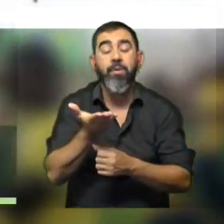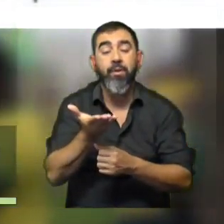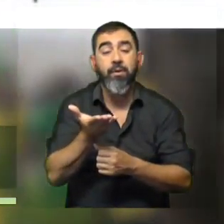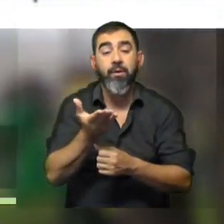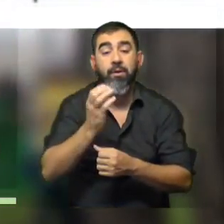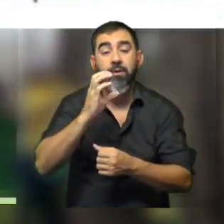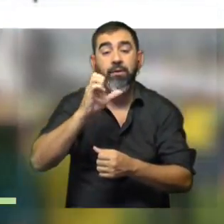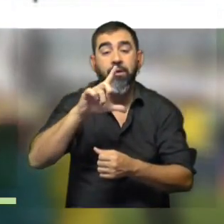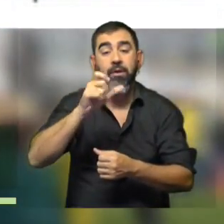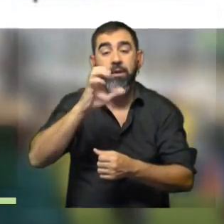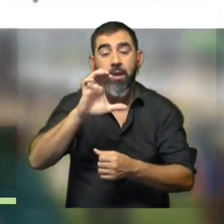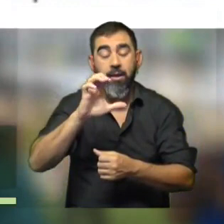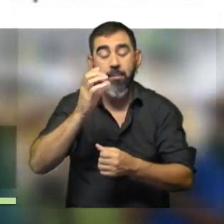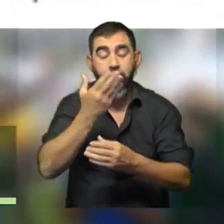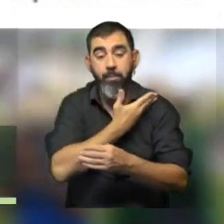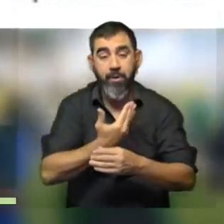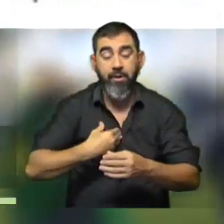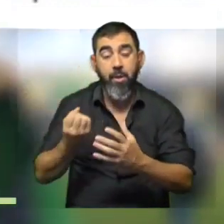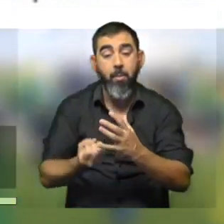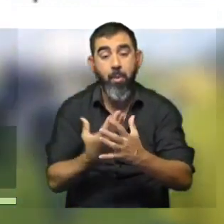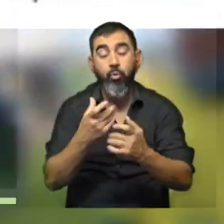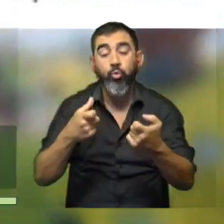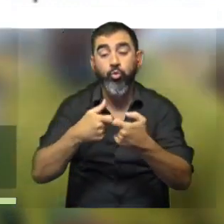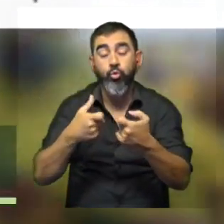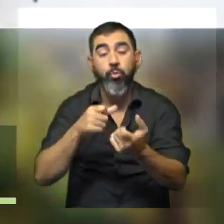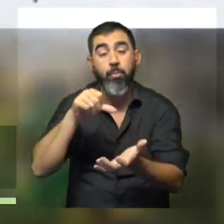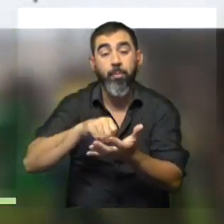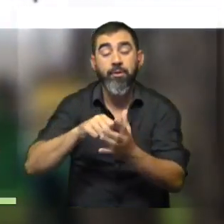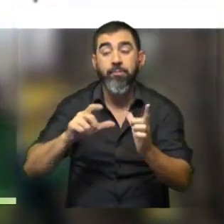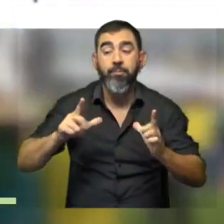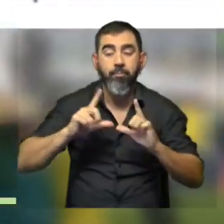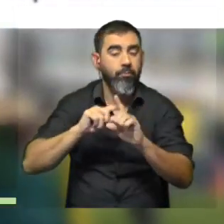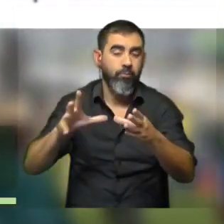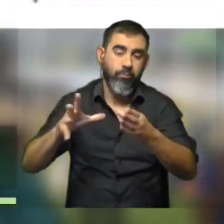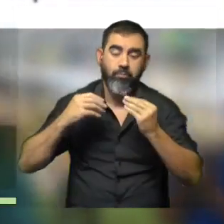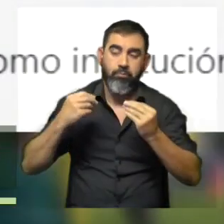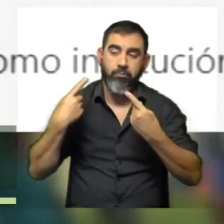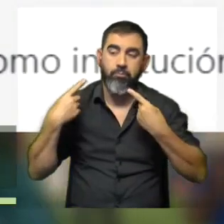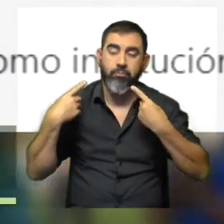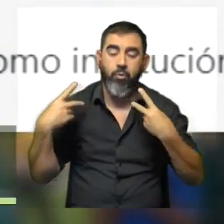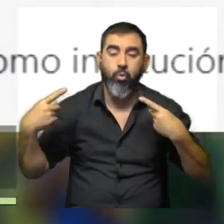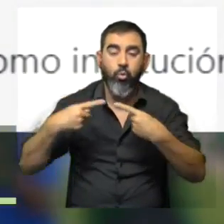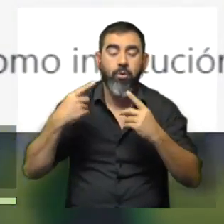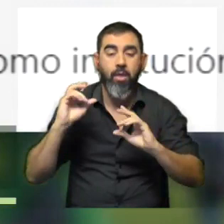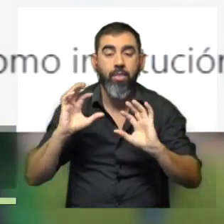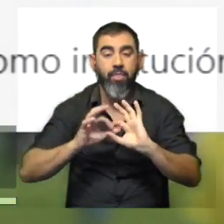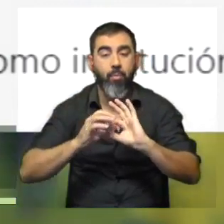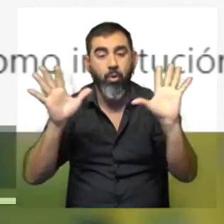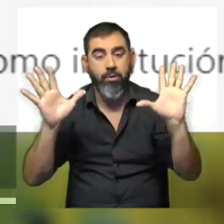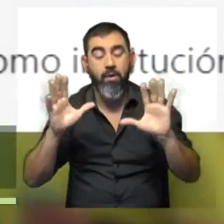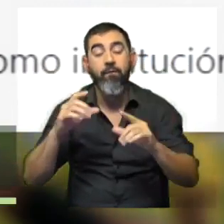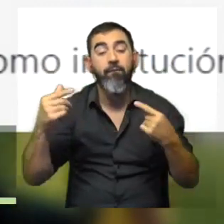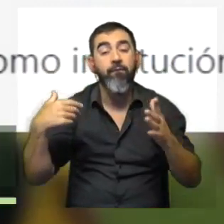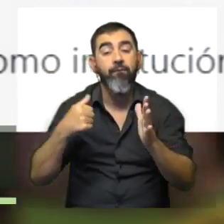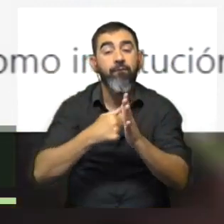celac y del mercosur que los países socios estén atentos y Unidos ante una inaceptable reacción antidemocrática a finales de enero